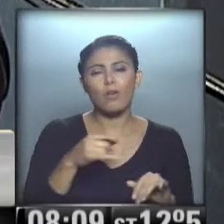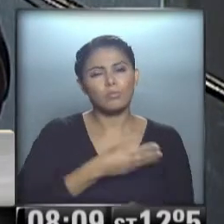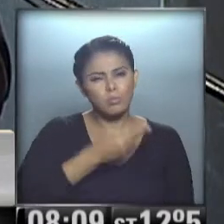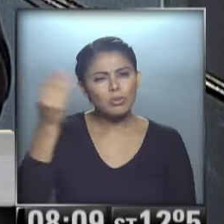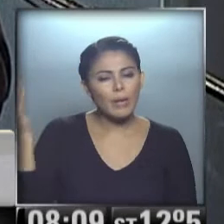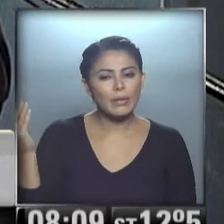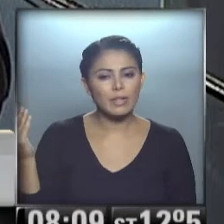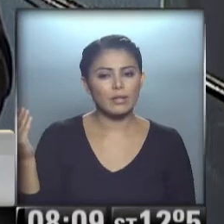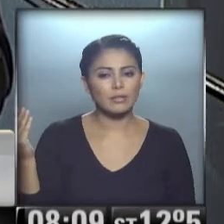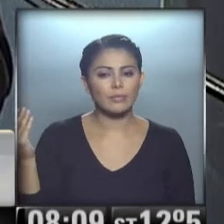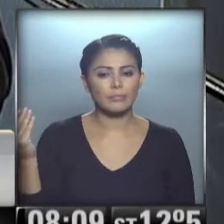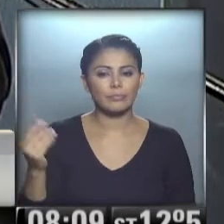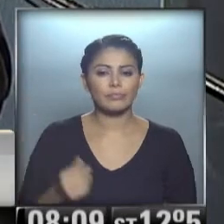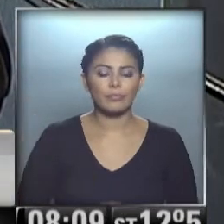veces